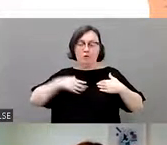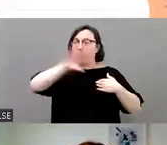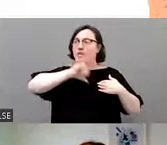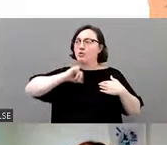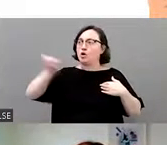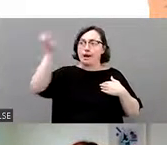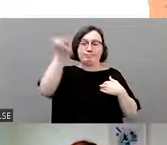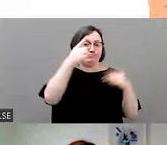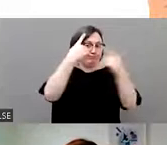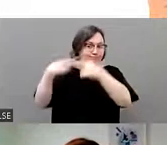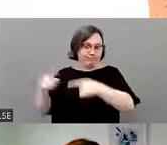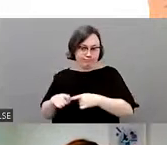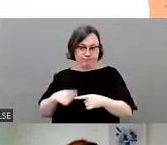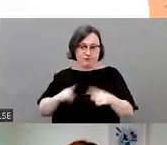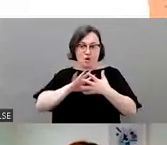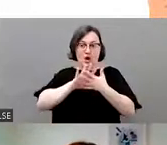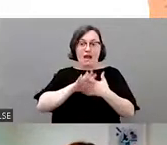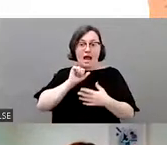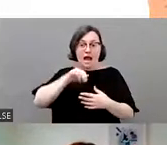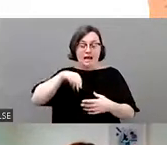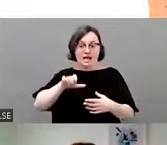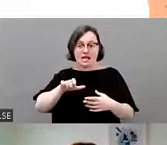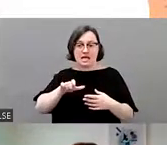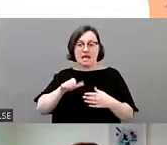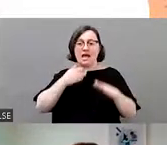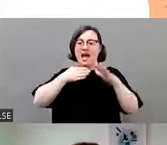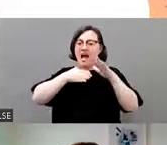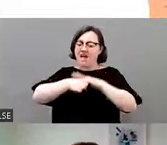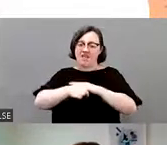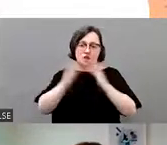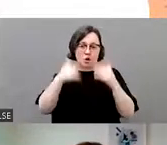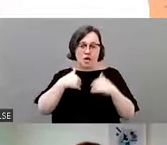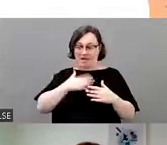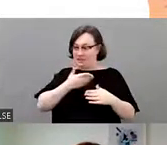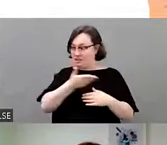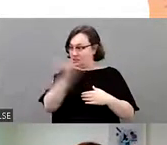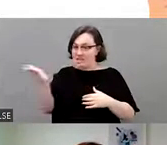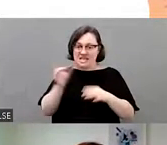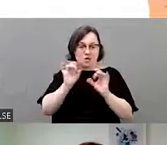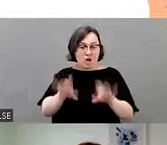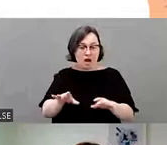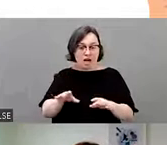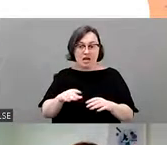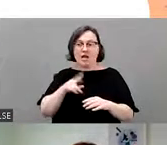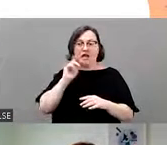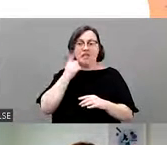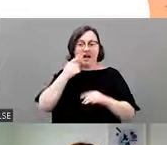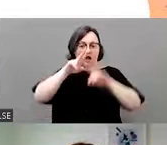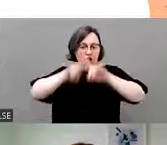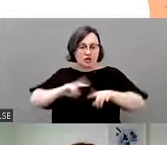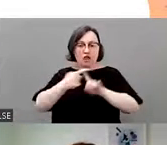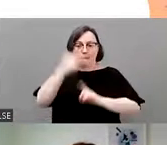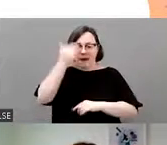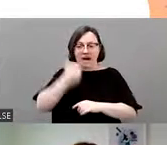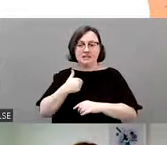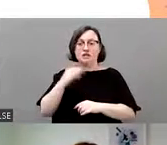es diferente. Pues Anne no tuvo acceso, como yo he dicho, bueno, Anne y el resto de niños que tengan, ya pueden tener una parálisis cerebral,